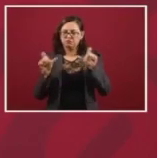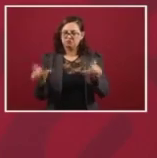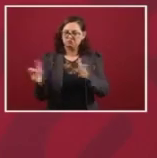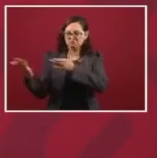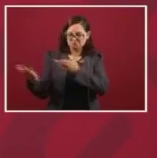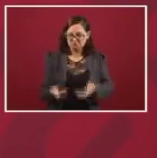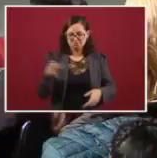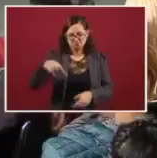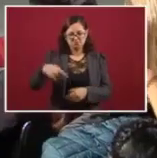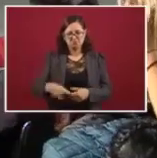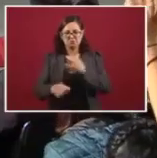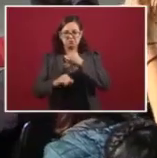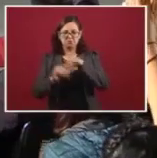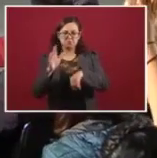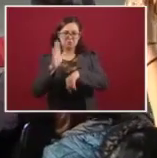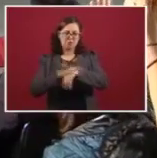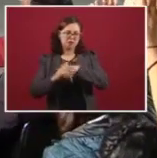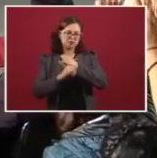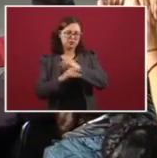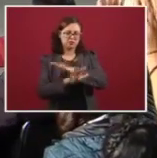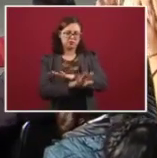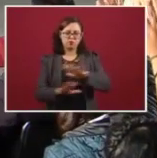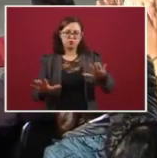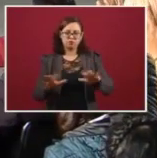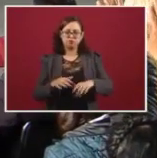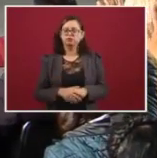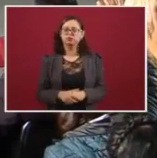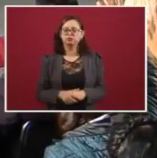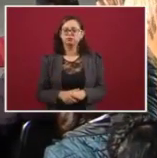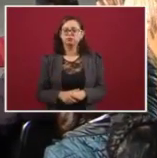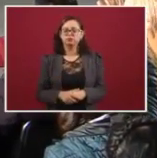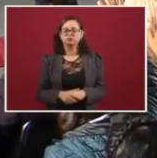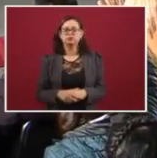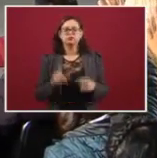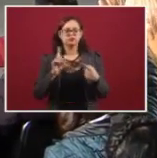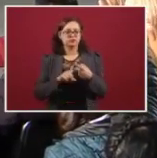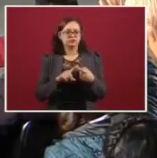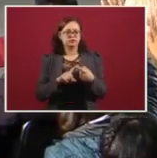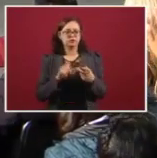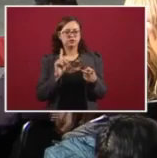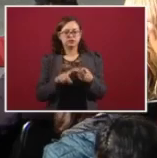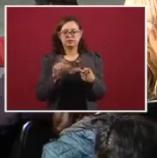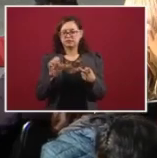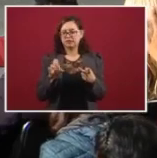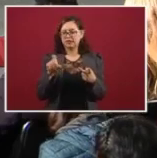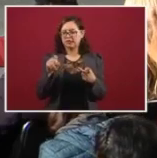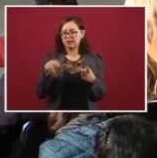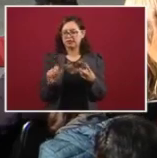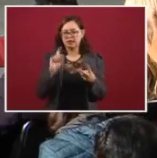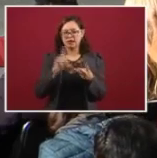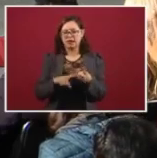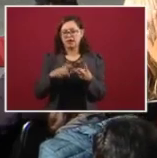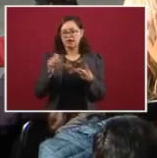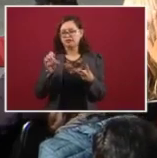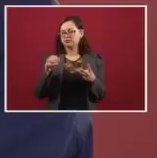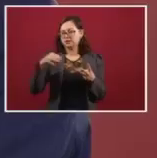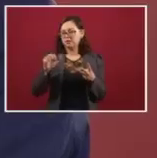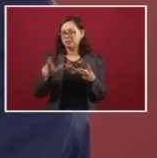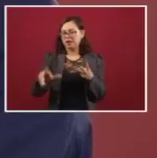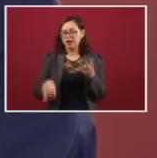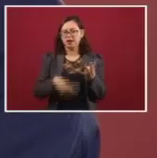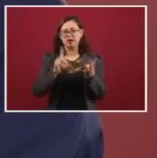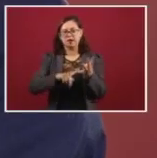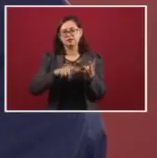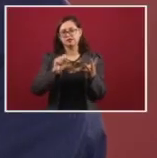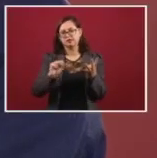eso, que venga acompañado del secretario de la Defensa, del secretario de Marina, del secretario de